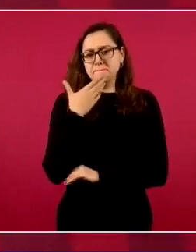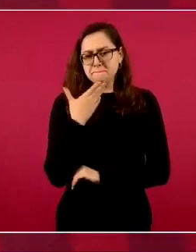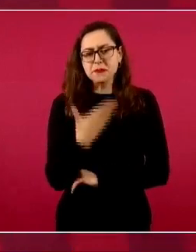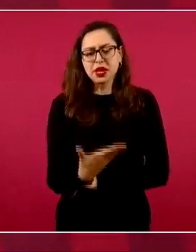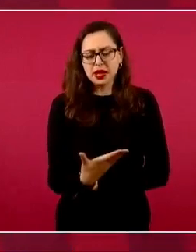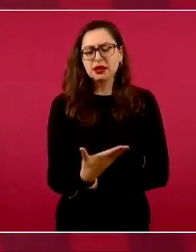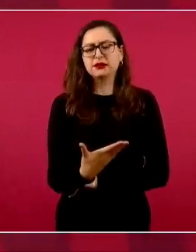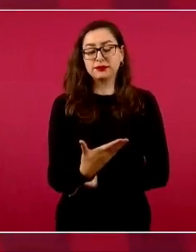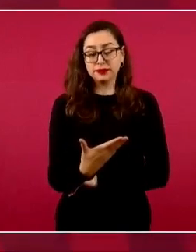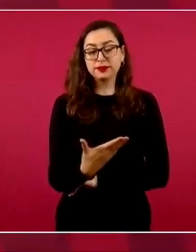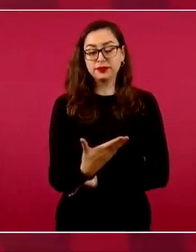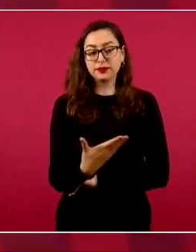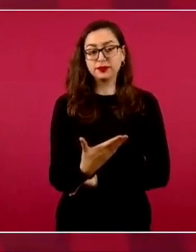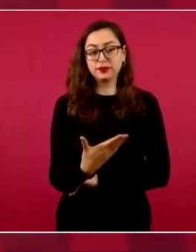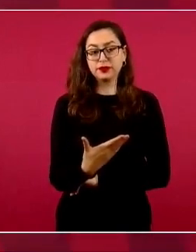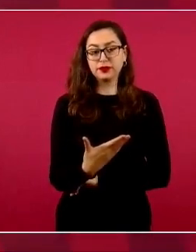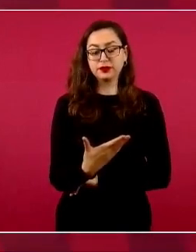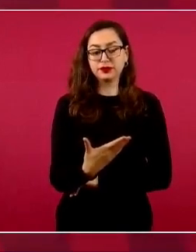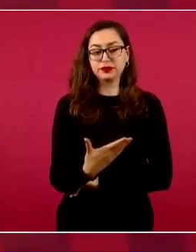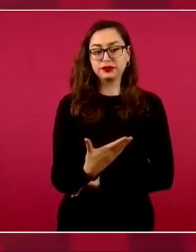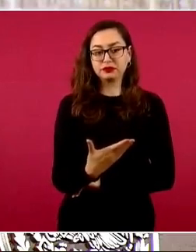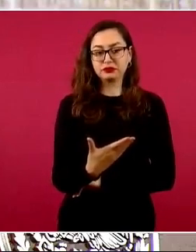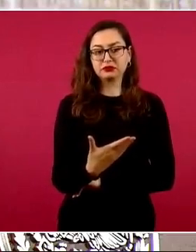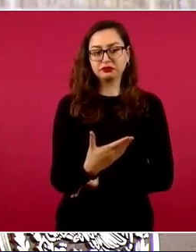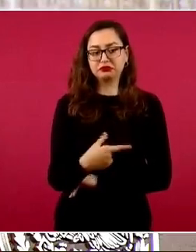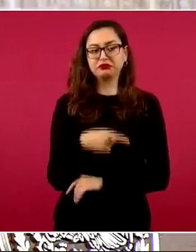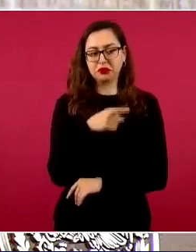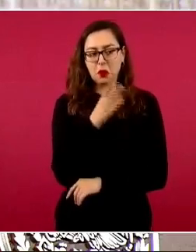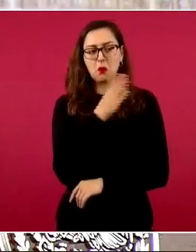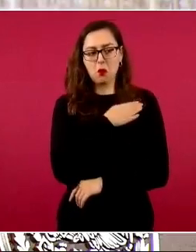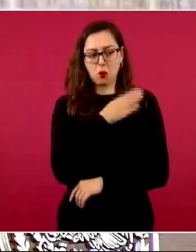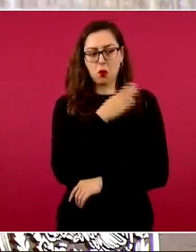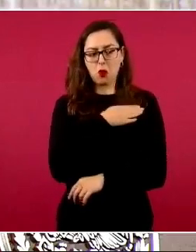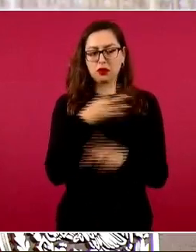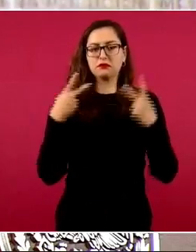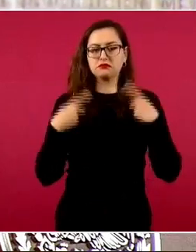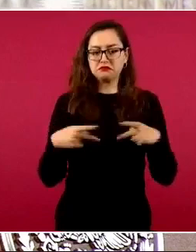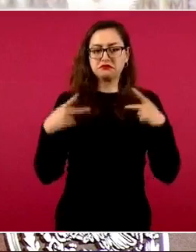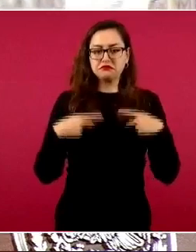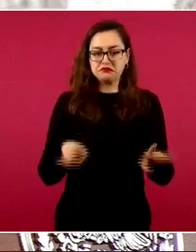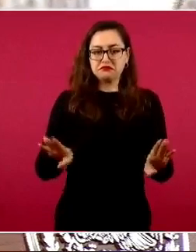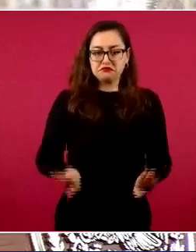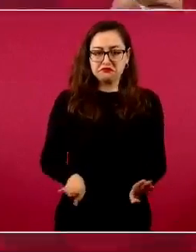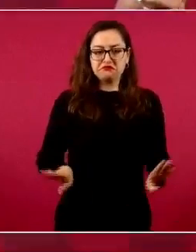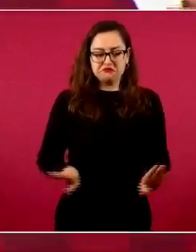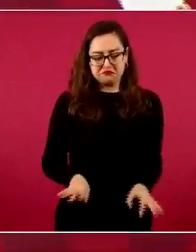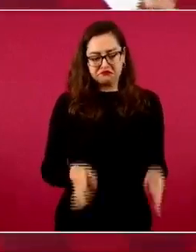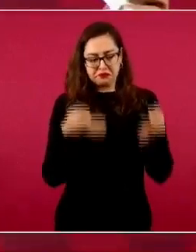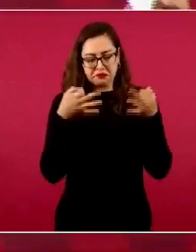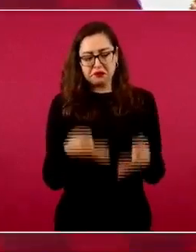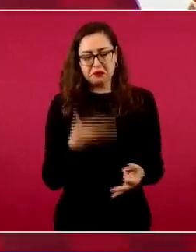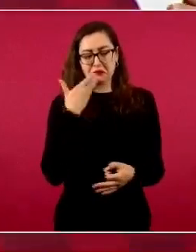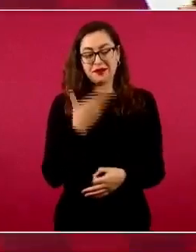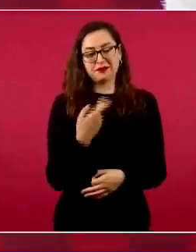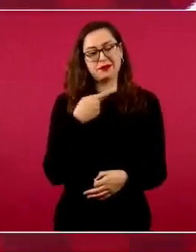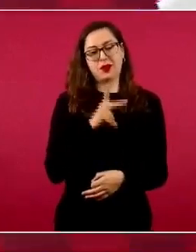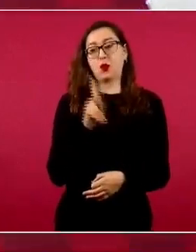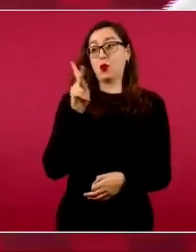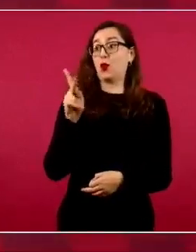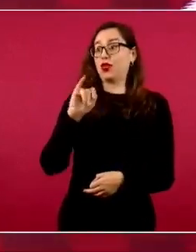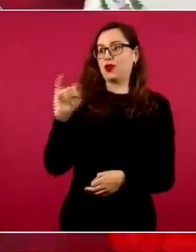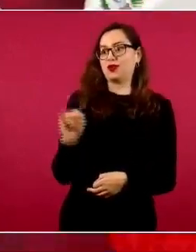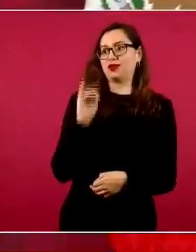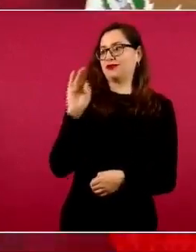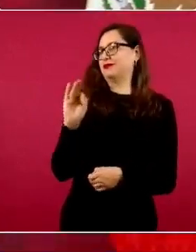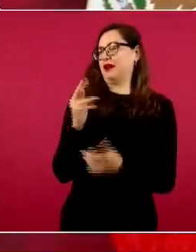ministro Saldívar es una buena persona, es una gente íntegra, pero es un monstruo eso,